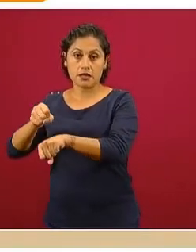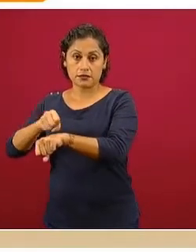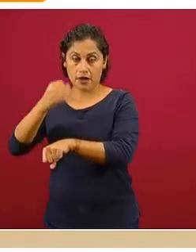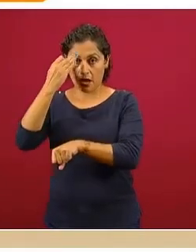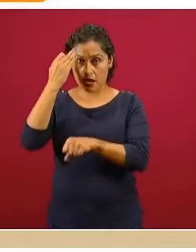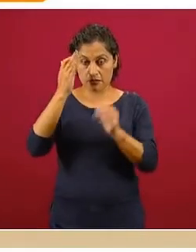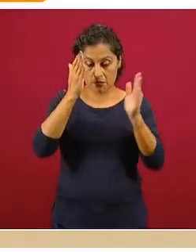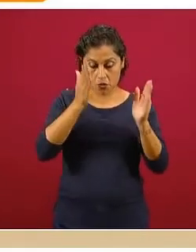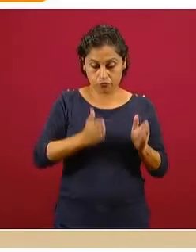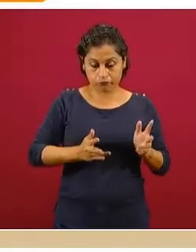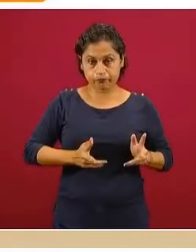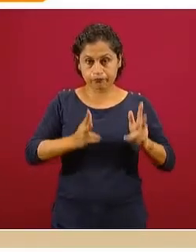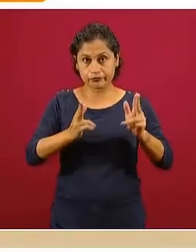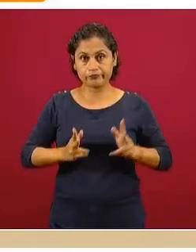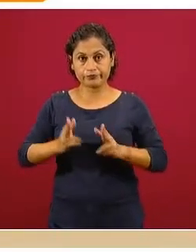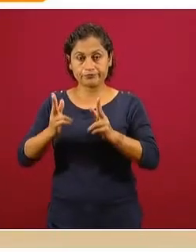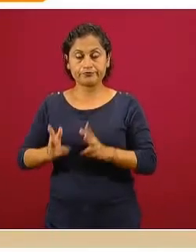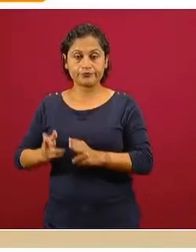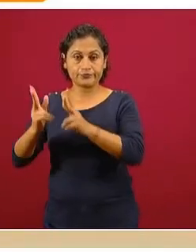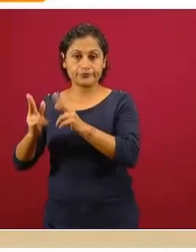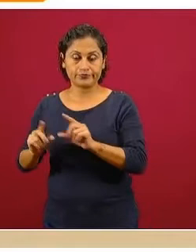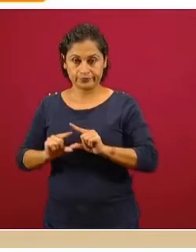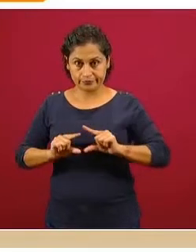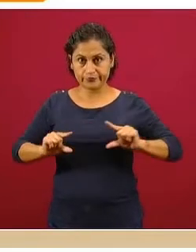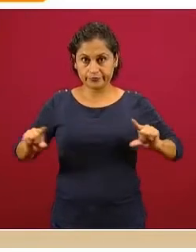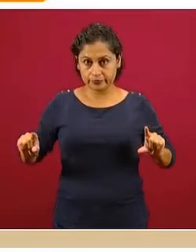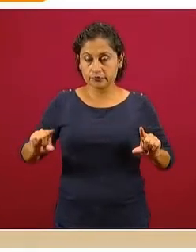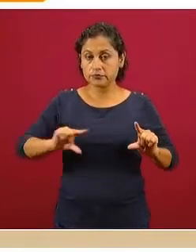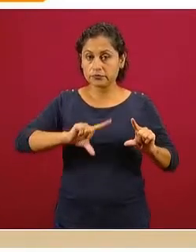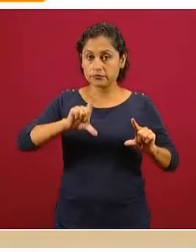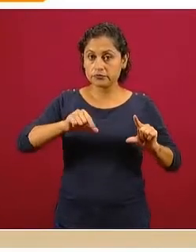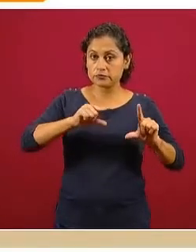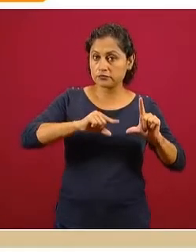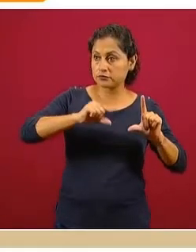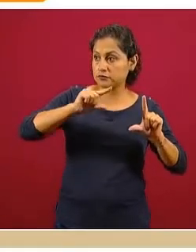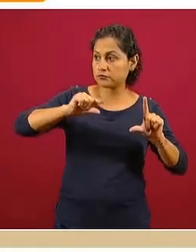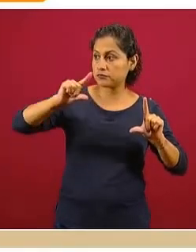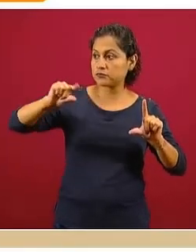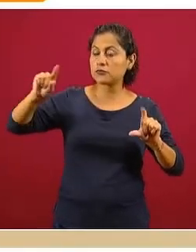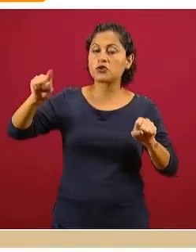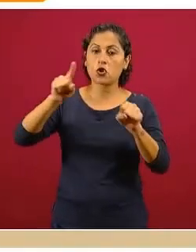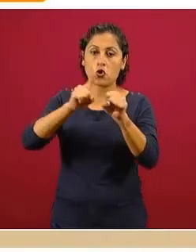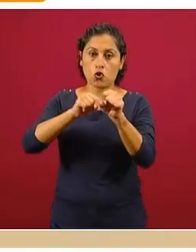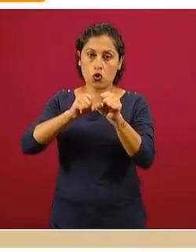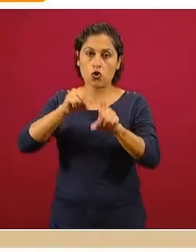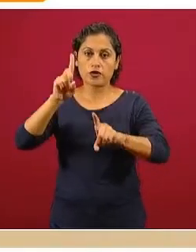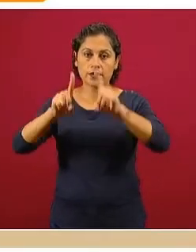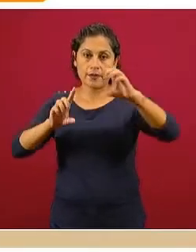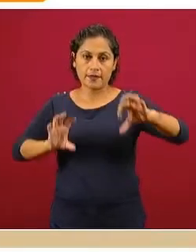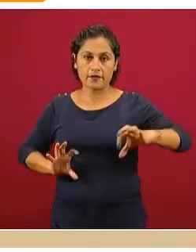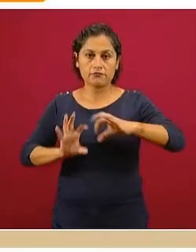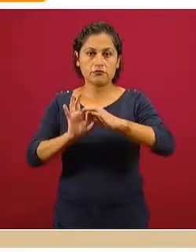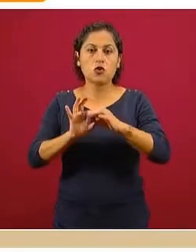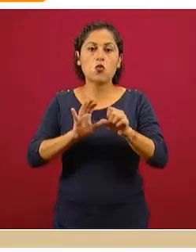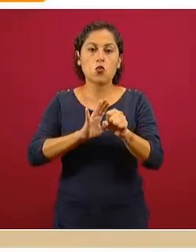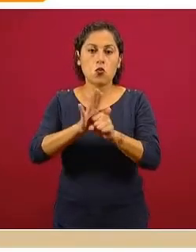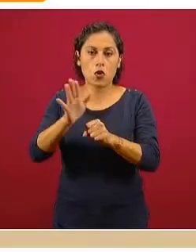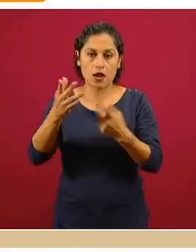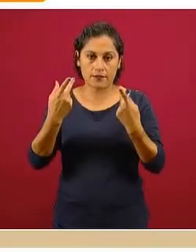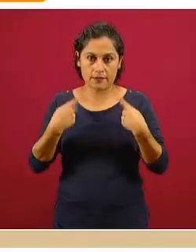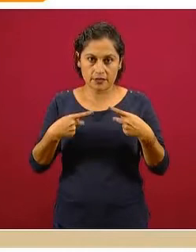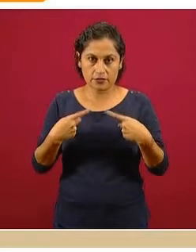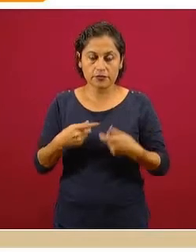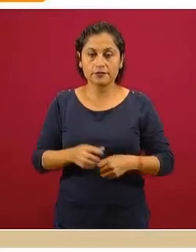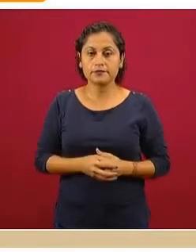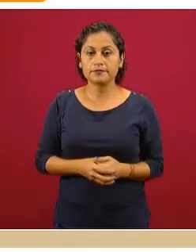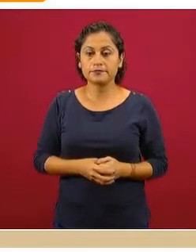parte superior y con los colores correspondientes para cada uno de estos grupos. Podemos ver aquí claramente